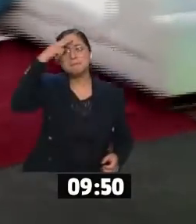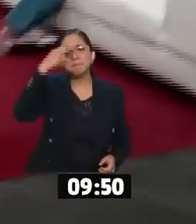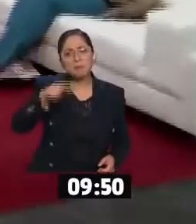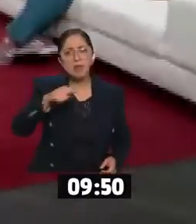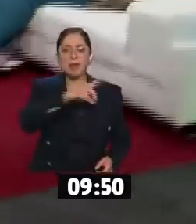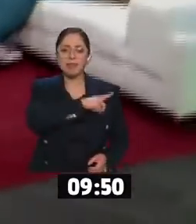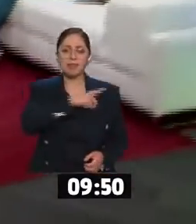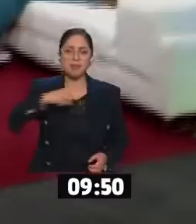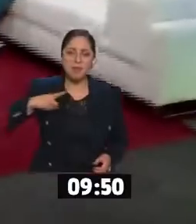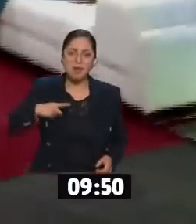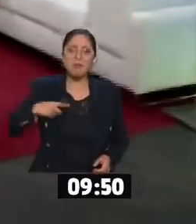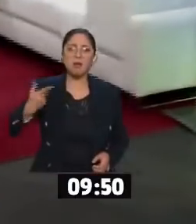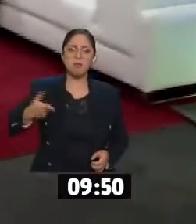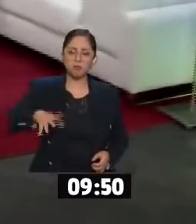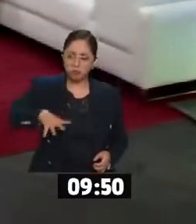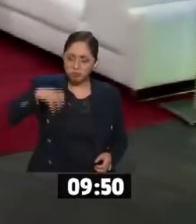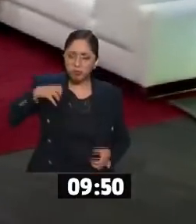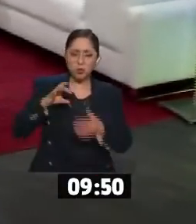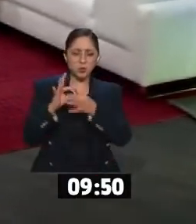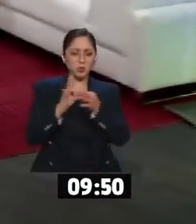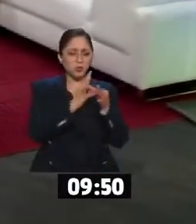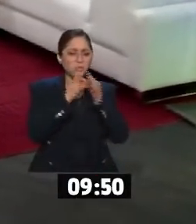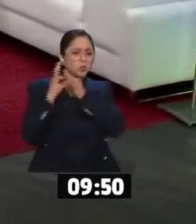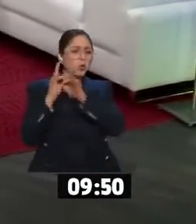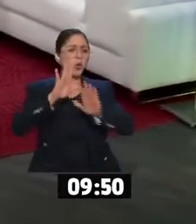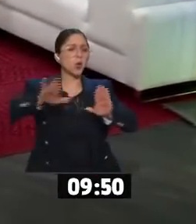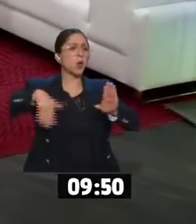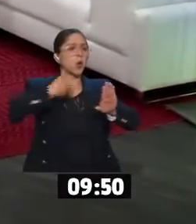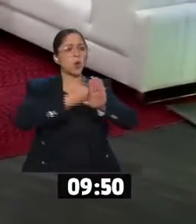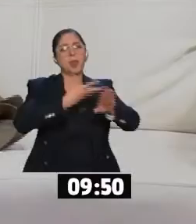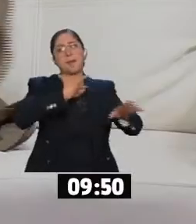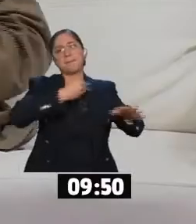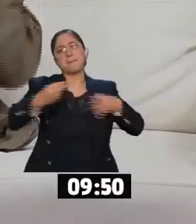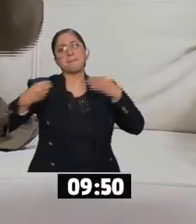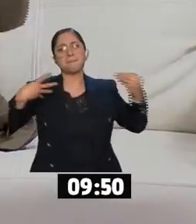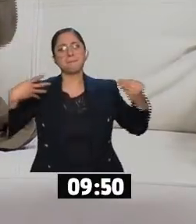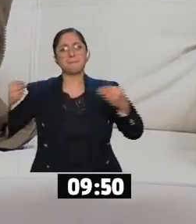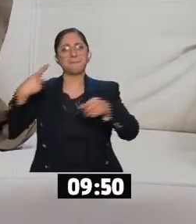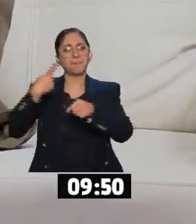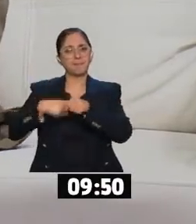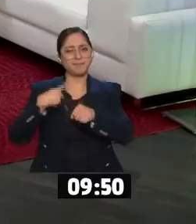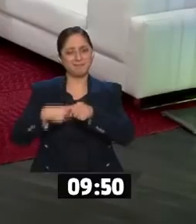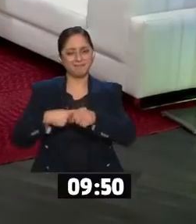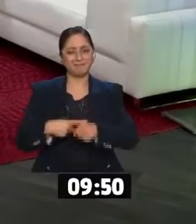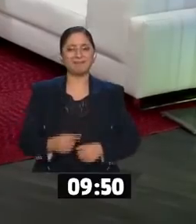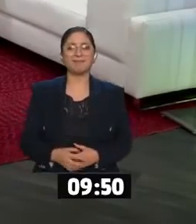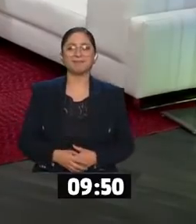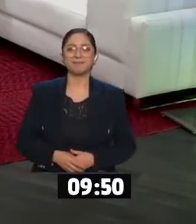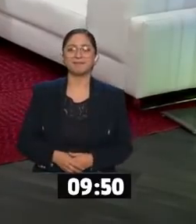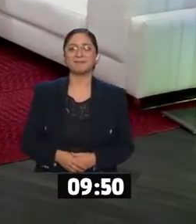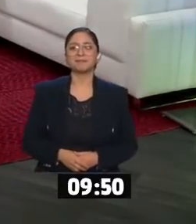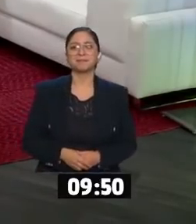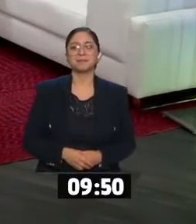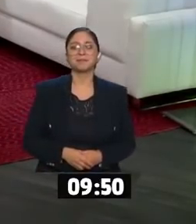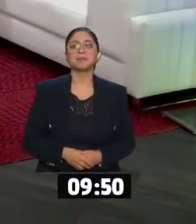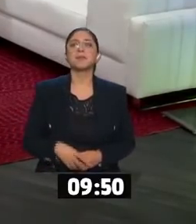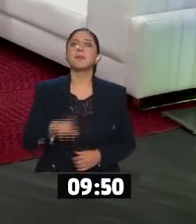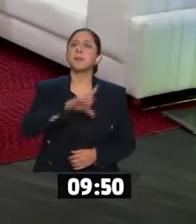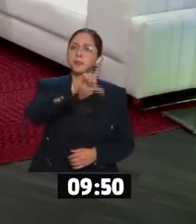batalla contra la pandemia. Sí. Y con esa me despido. Bravo, bravo. Muchas Un gracias. beso. Oye, ¡Qué luego nos